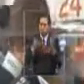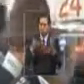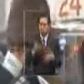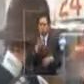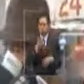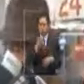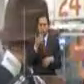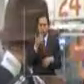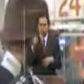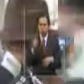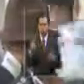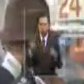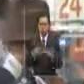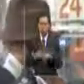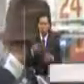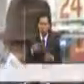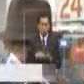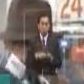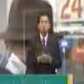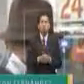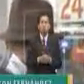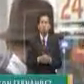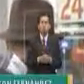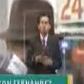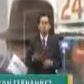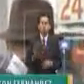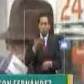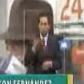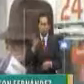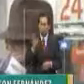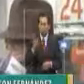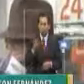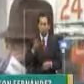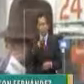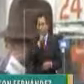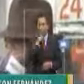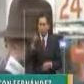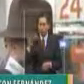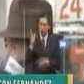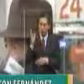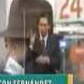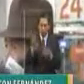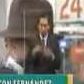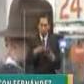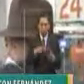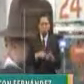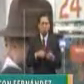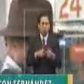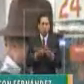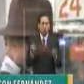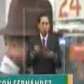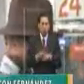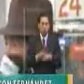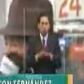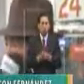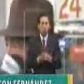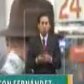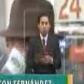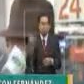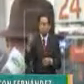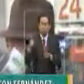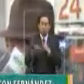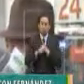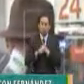una suerte de incoherencia entre el discurso del señor Carlos Meza y lo que está haciendo ahora. Cuando lanzó su